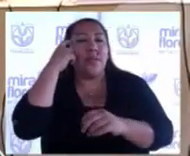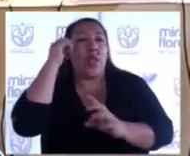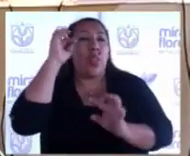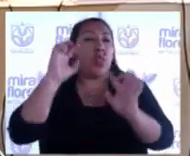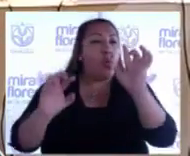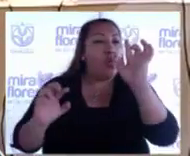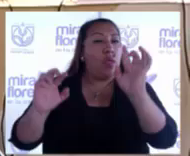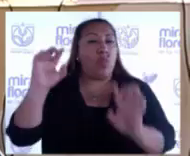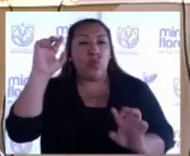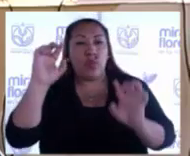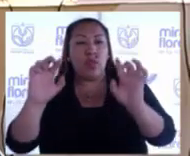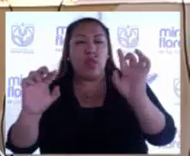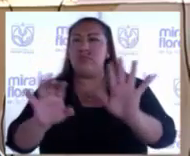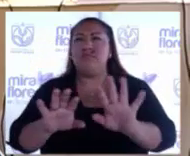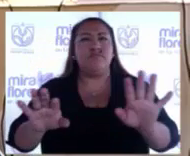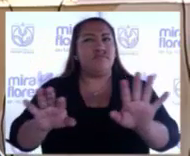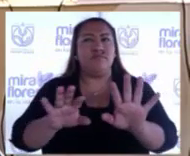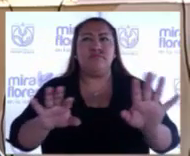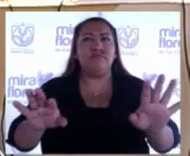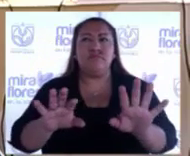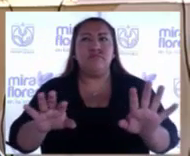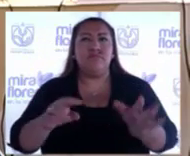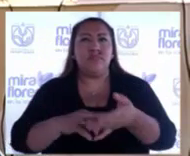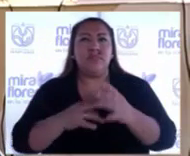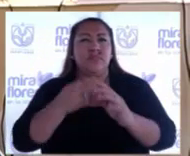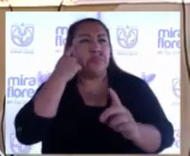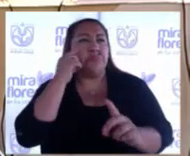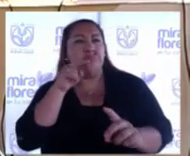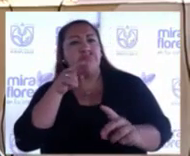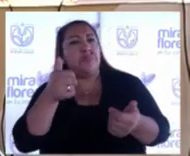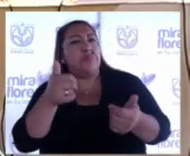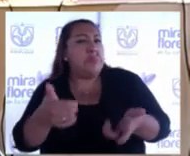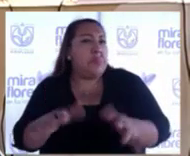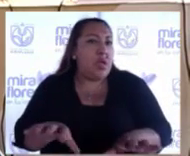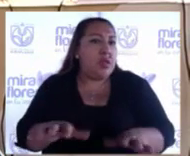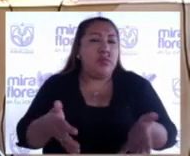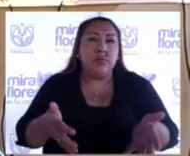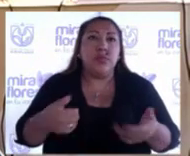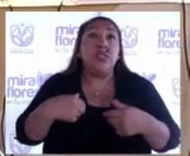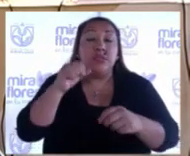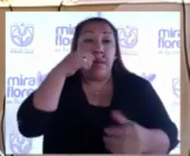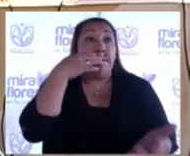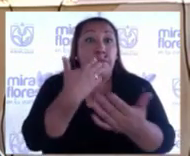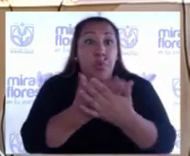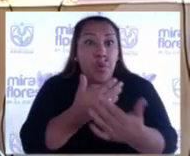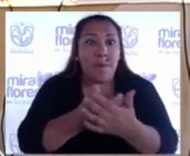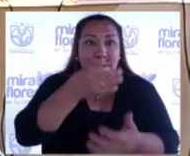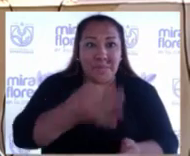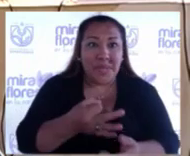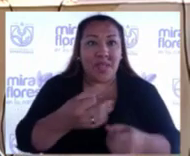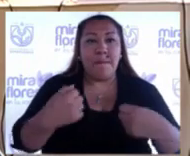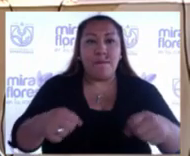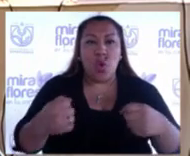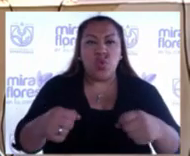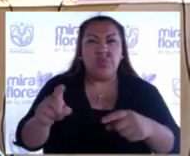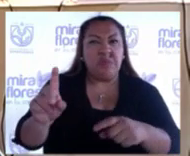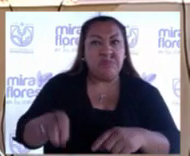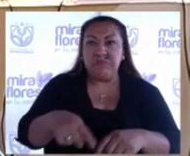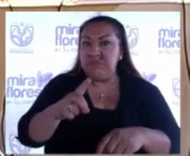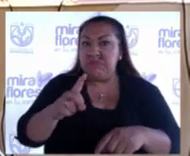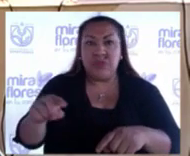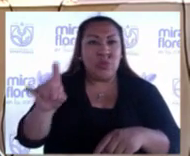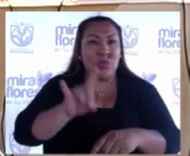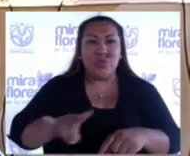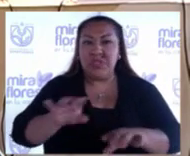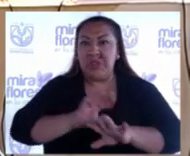que no necesariamente son percepciones adecuadas, y si se ha comprobado que son motocicletas que ya no